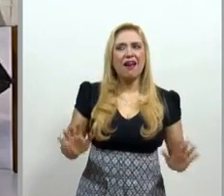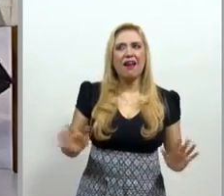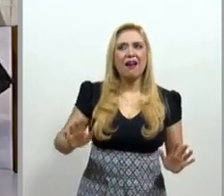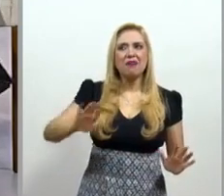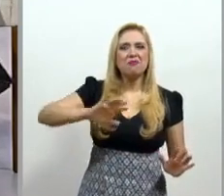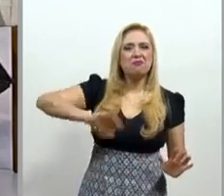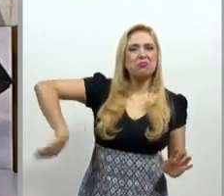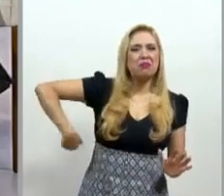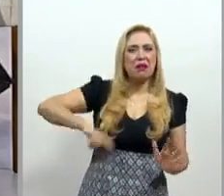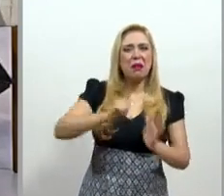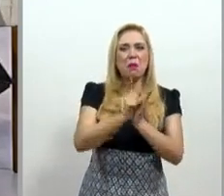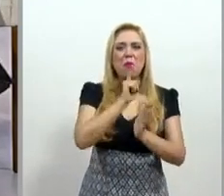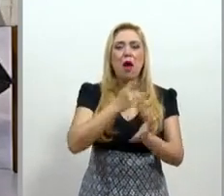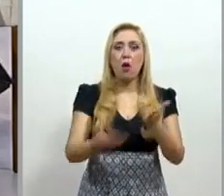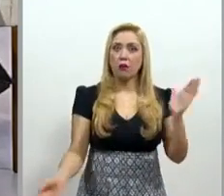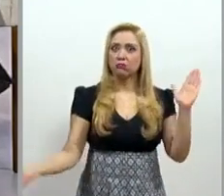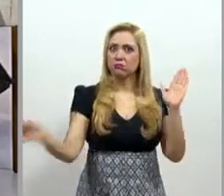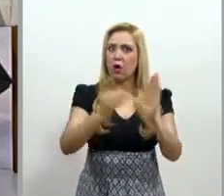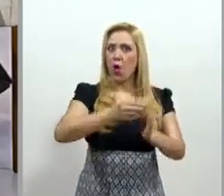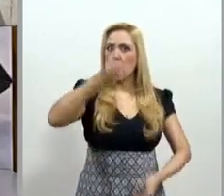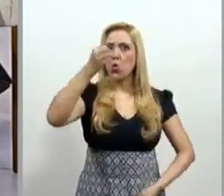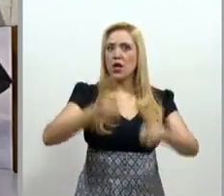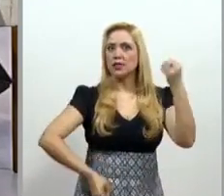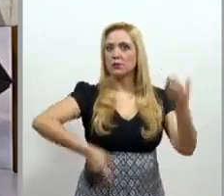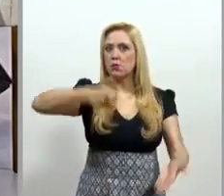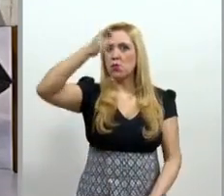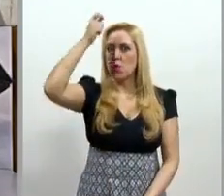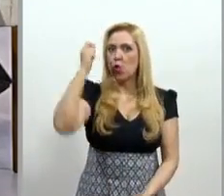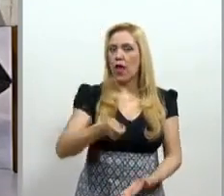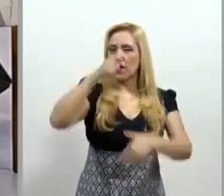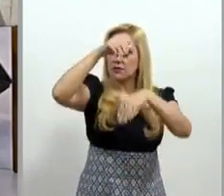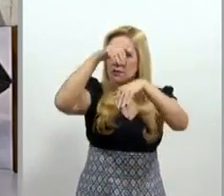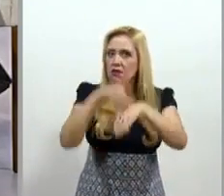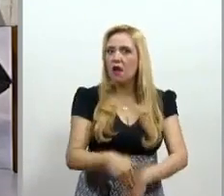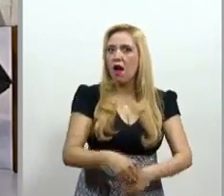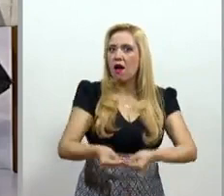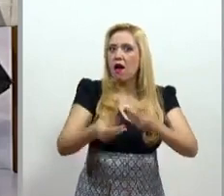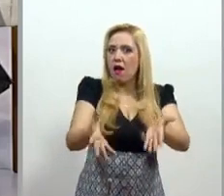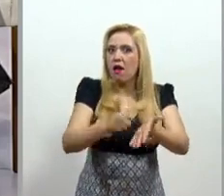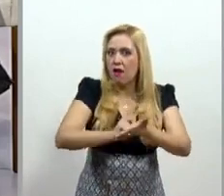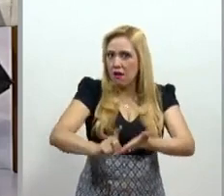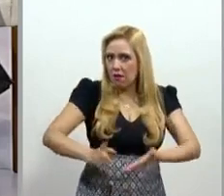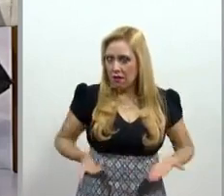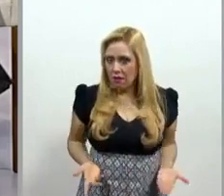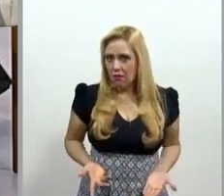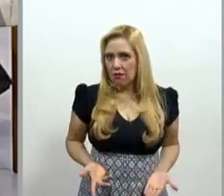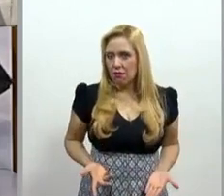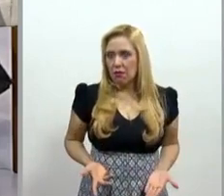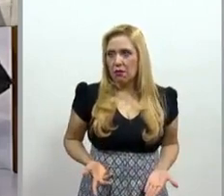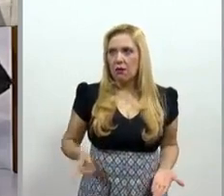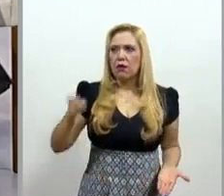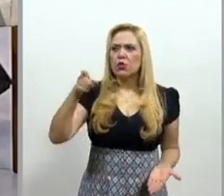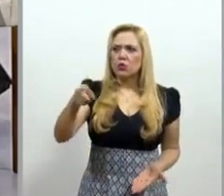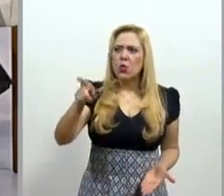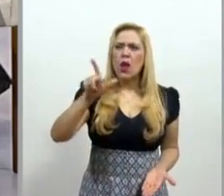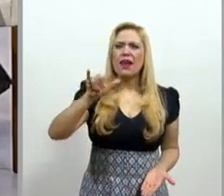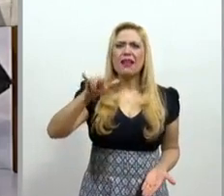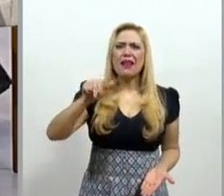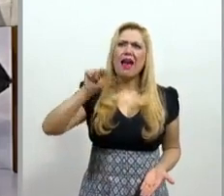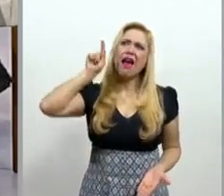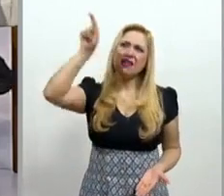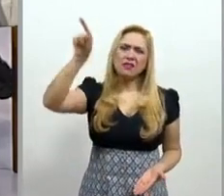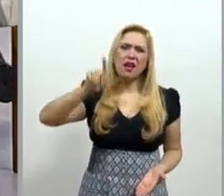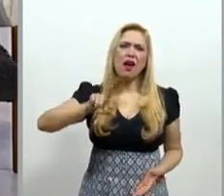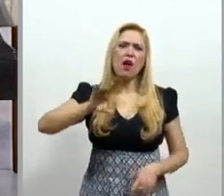jurisprudencia. Lina, en ese sentido me gustaría saber la experiencia colombiana. Tú eres profesora allá. ¿Qué retos se